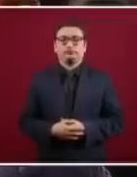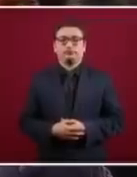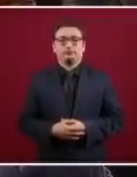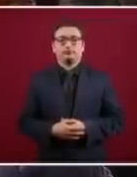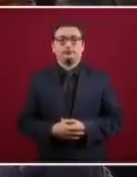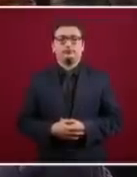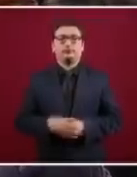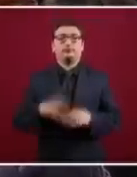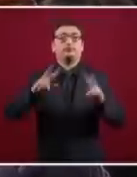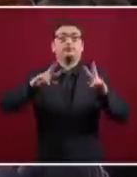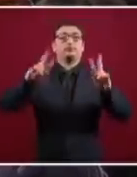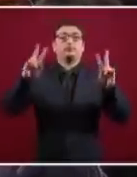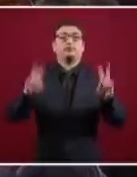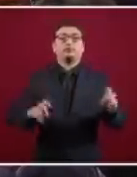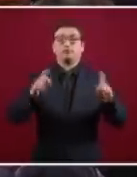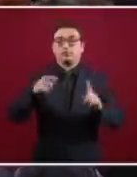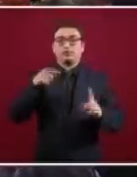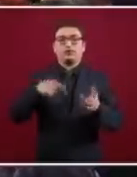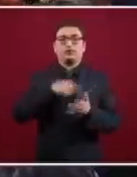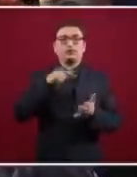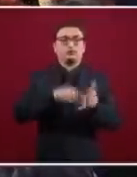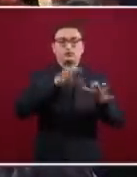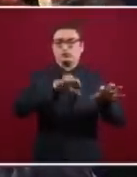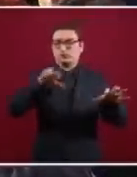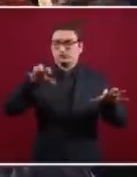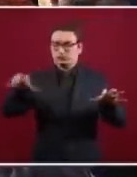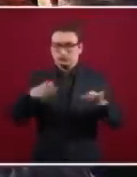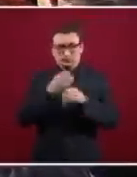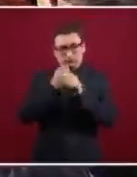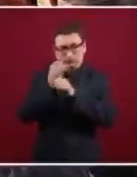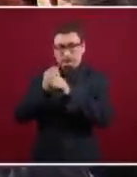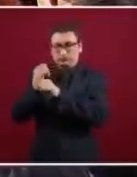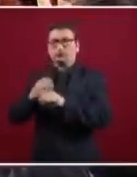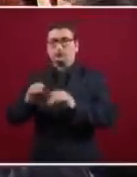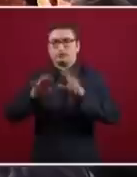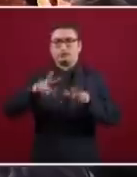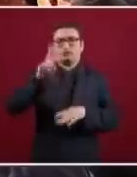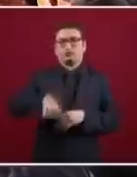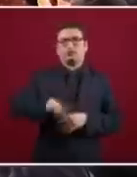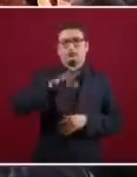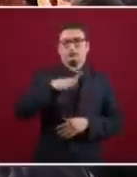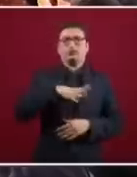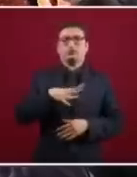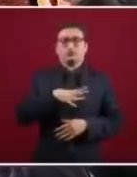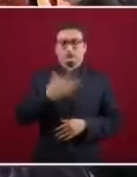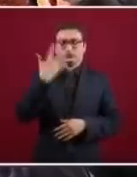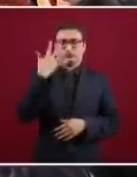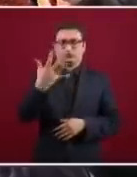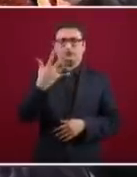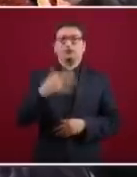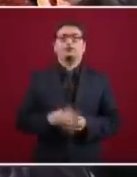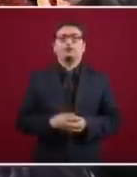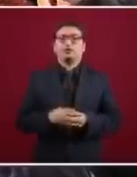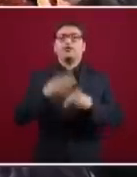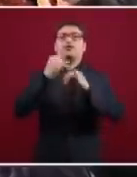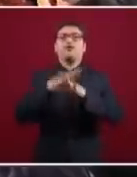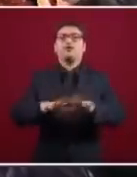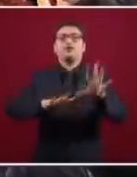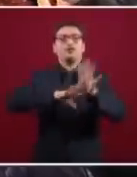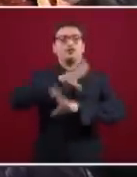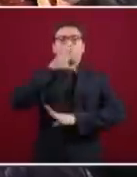con respecto a la centro regional de inteligencia en efecto tenemos 5 centros regionales y toda la información